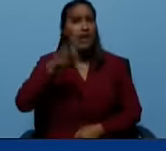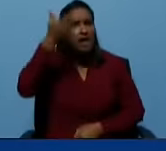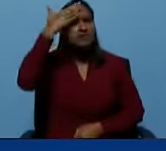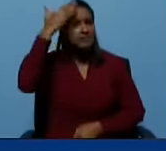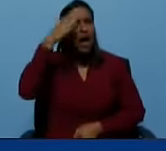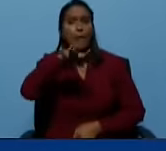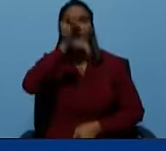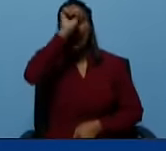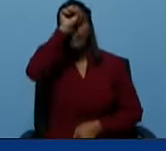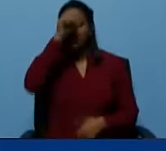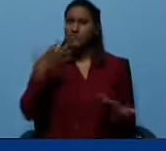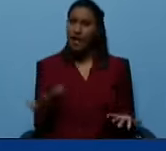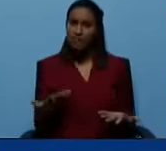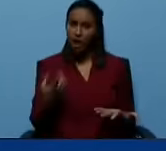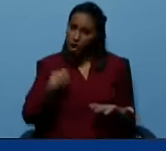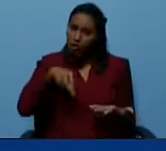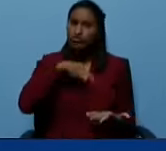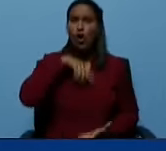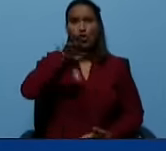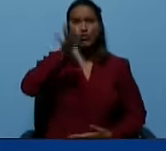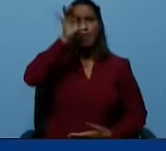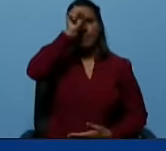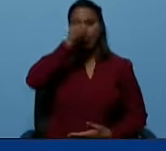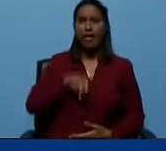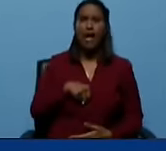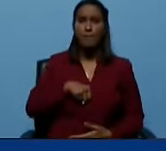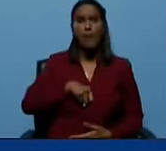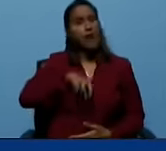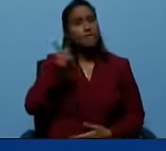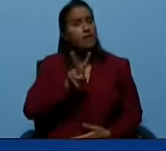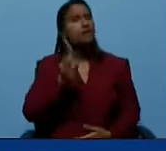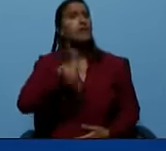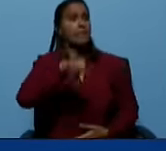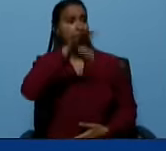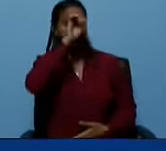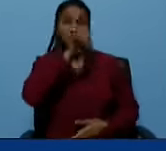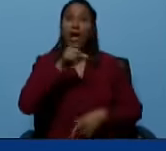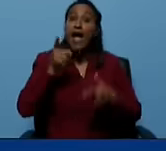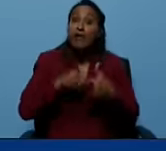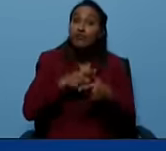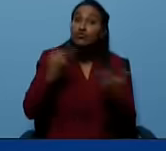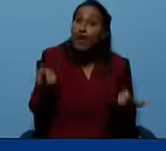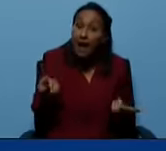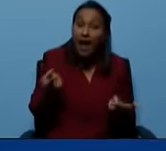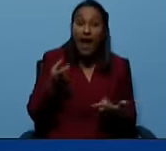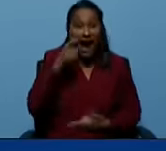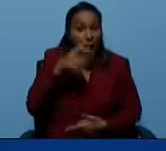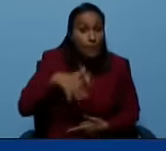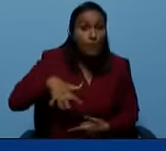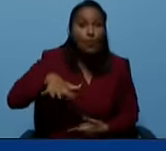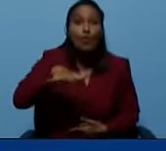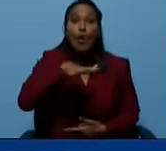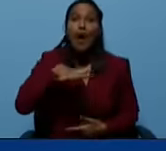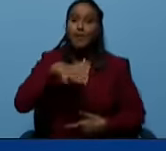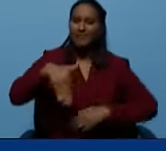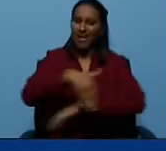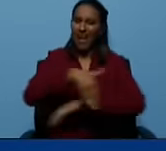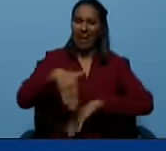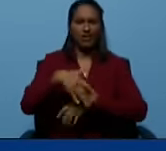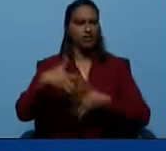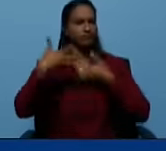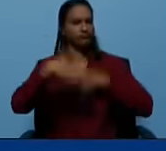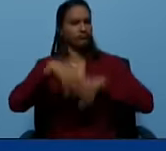Nuestro país y nuestro pueblo lo entiende. Y por eso este pueblo está en las calles, luchando porque se respete